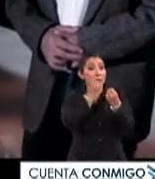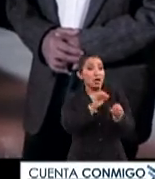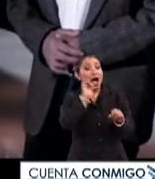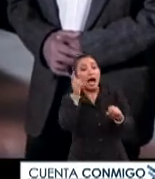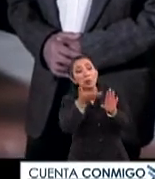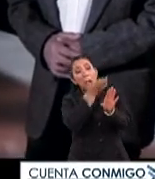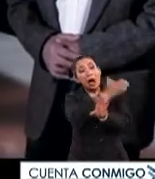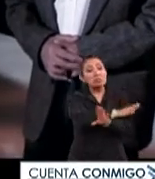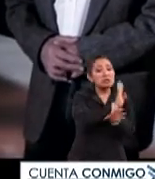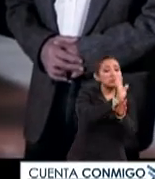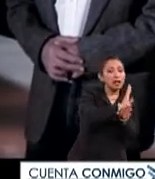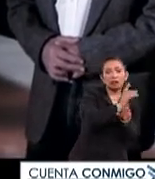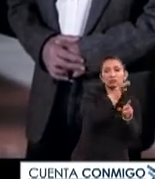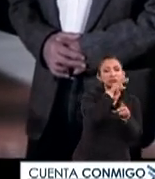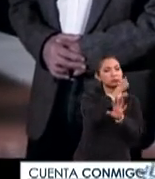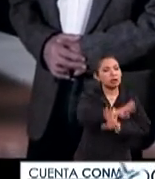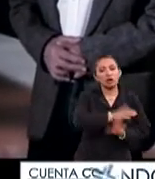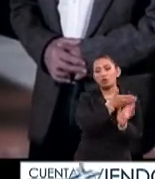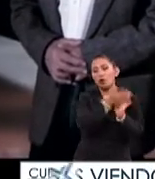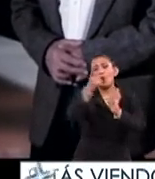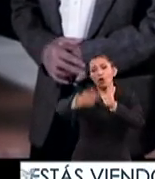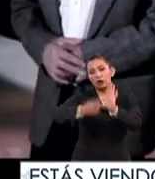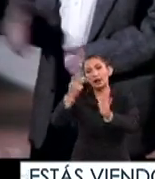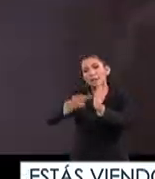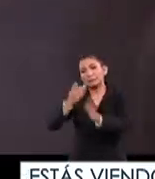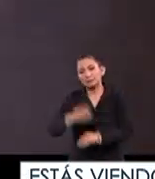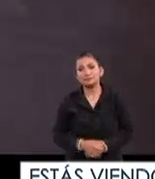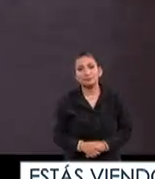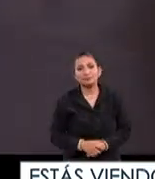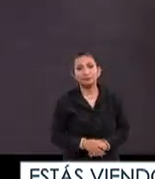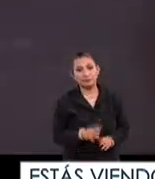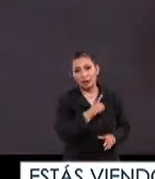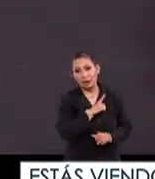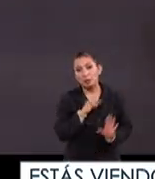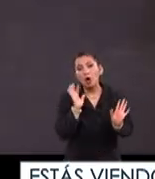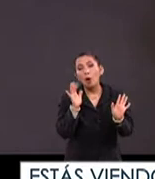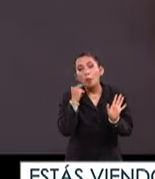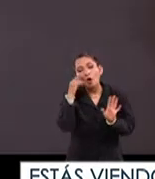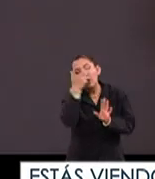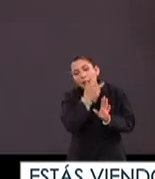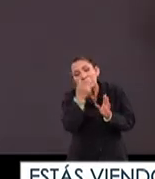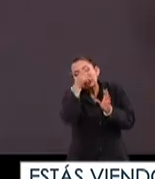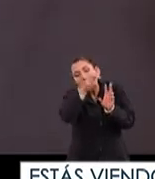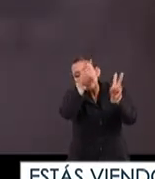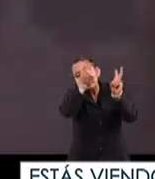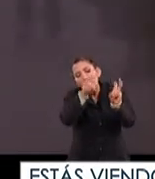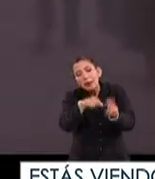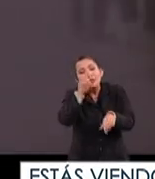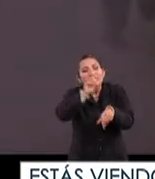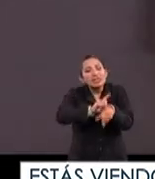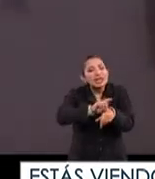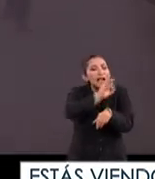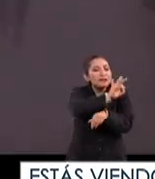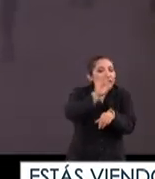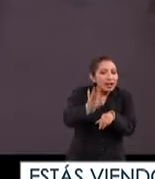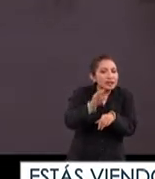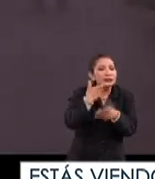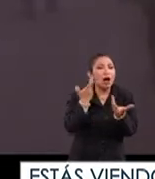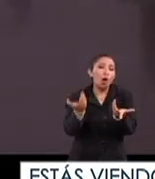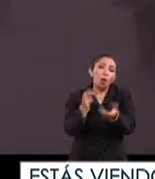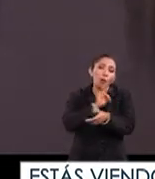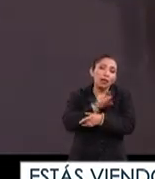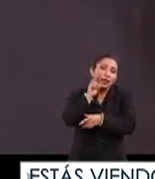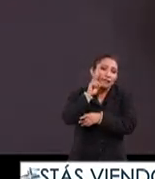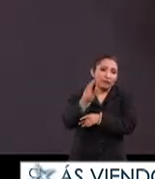perdieron alguna película, no se preocupen, todas se van a repetir. Entonces, hay que nada más como revisar bien la cartelera de la Cineteca, o lo